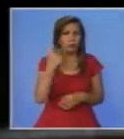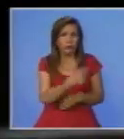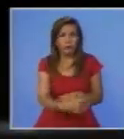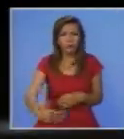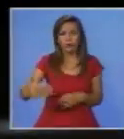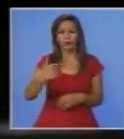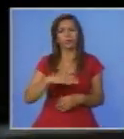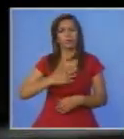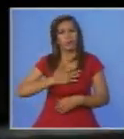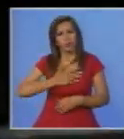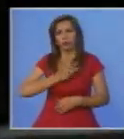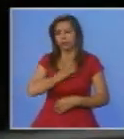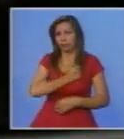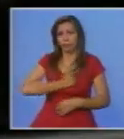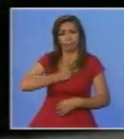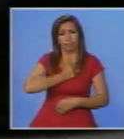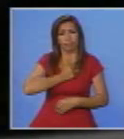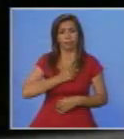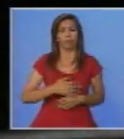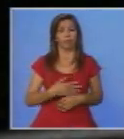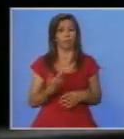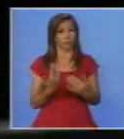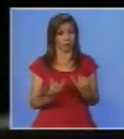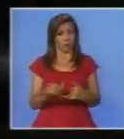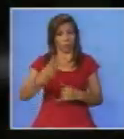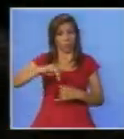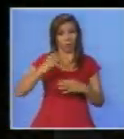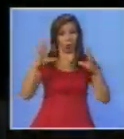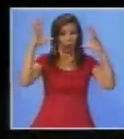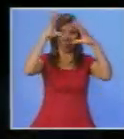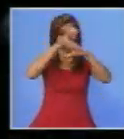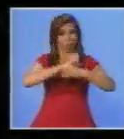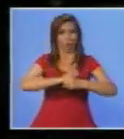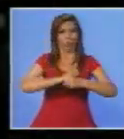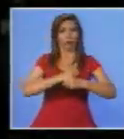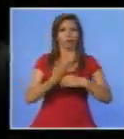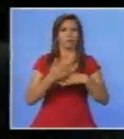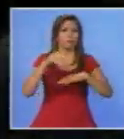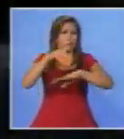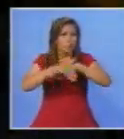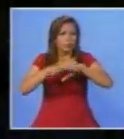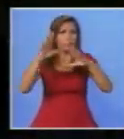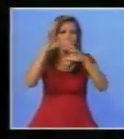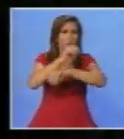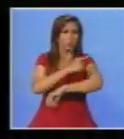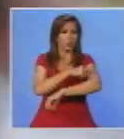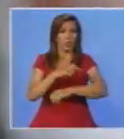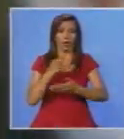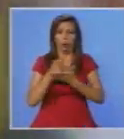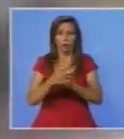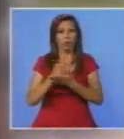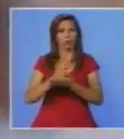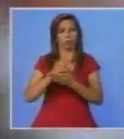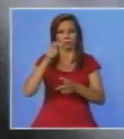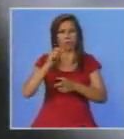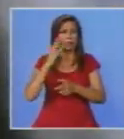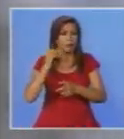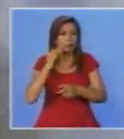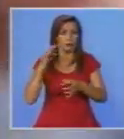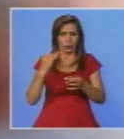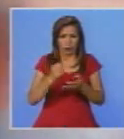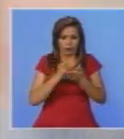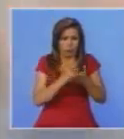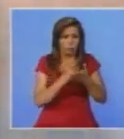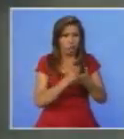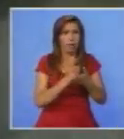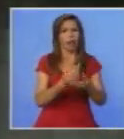Sarayacu. En horas de la tarde, casi noche de este miércoles, los socorristas llegaron a la zona del accidente y se conoció que